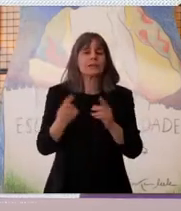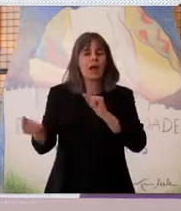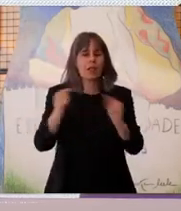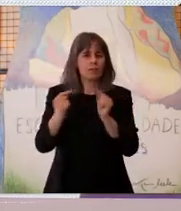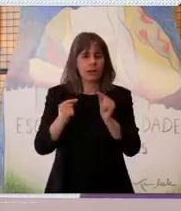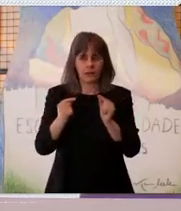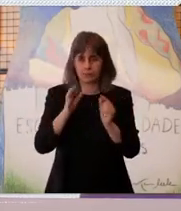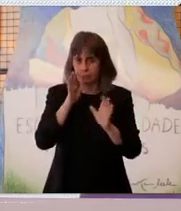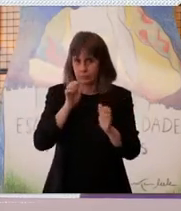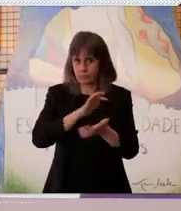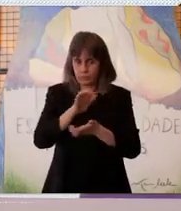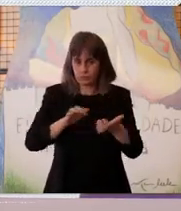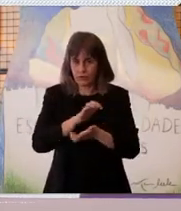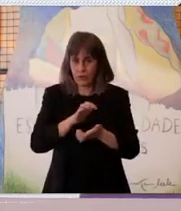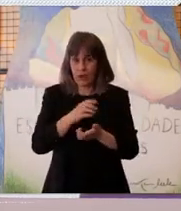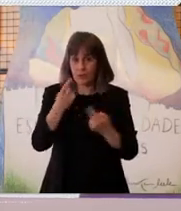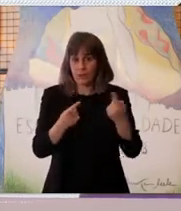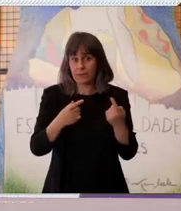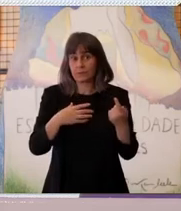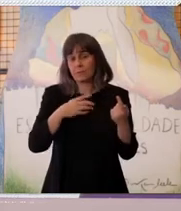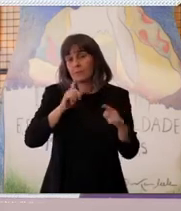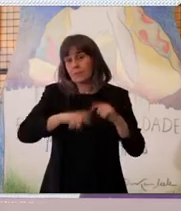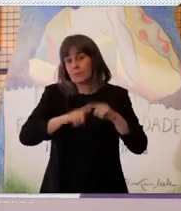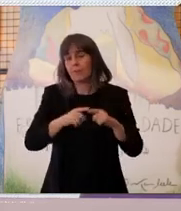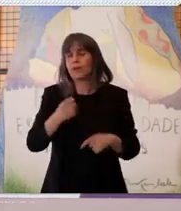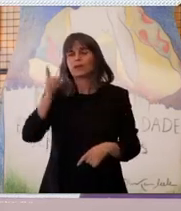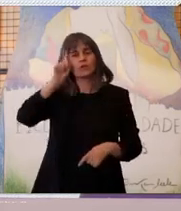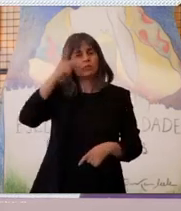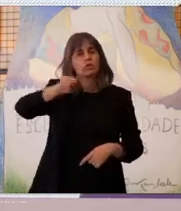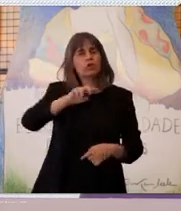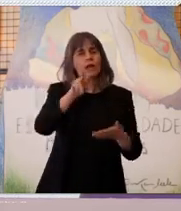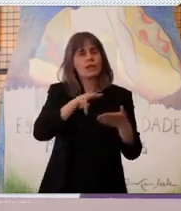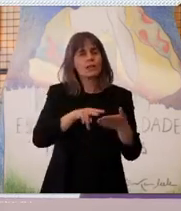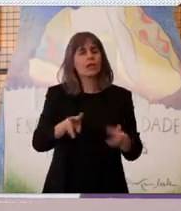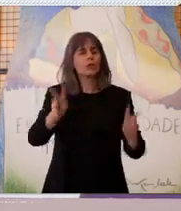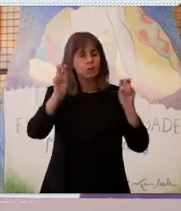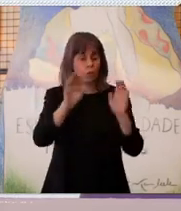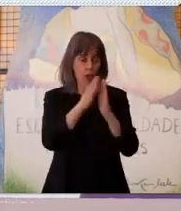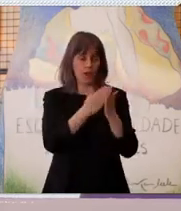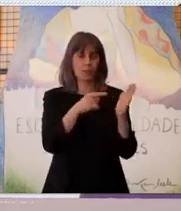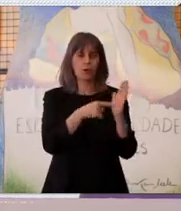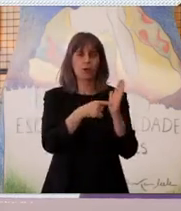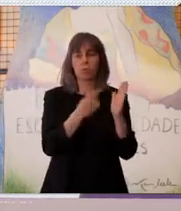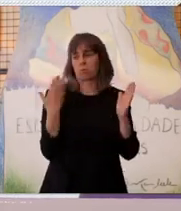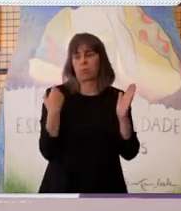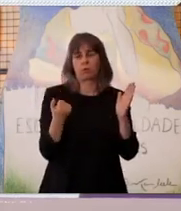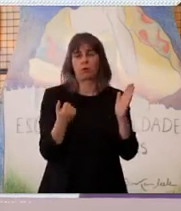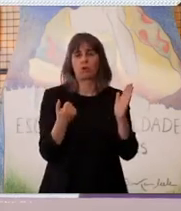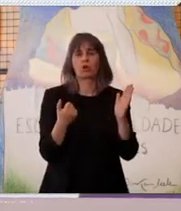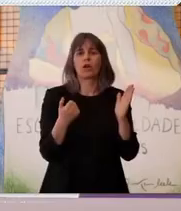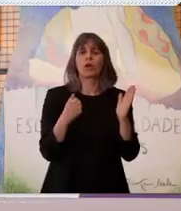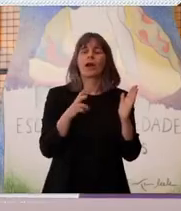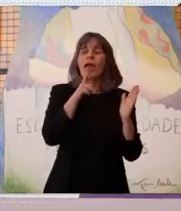más terribles porque a veces visto desde no sé si habéis leído no me acuerdo ahora del nombre del título pero lo han editado hace nada que es un libro de